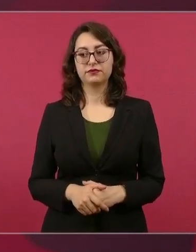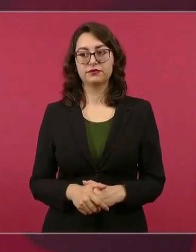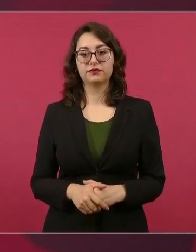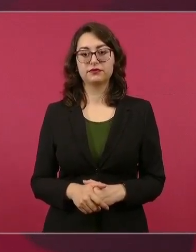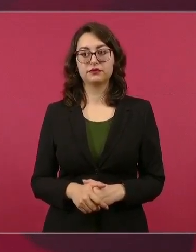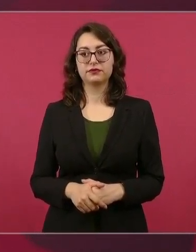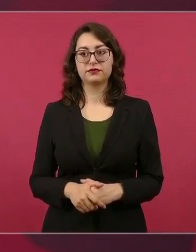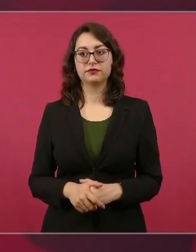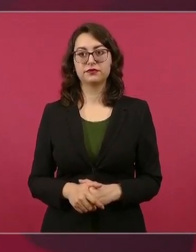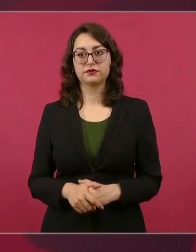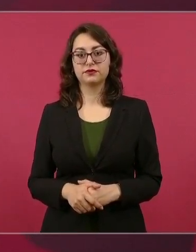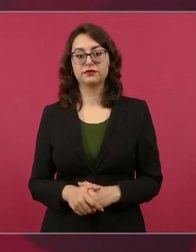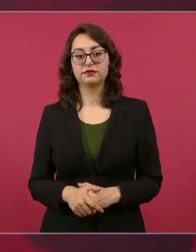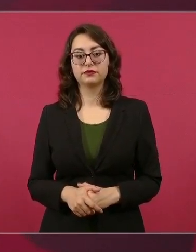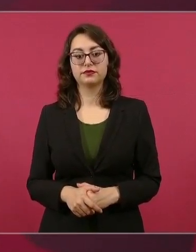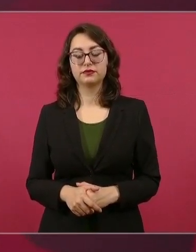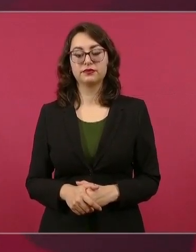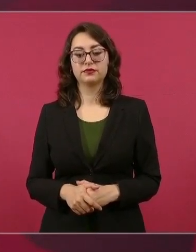testimonios